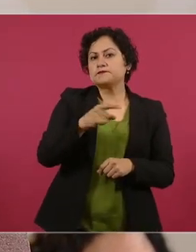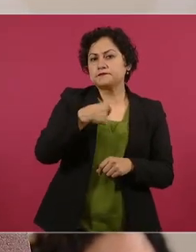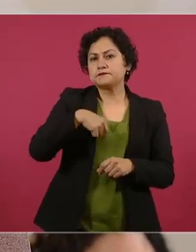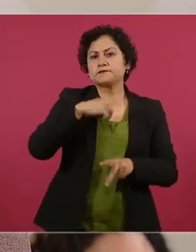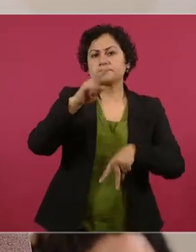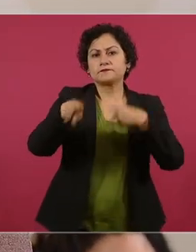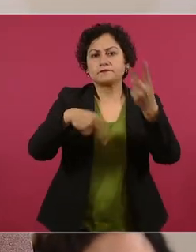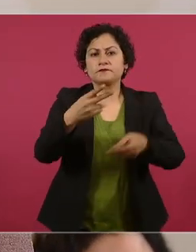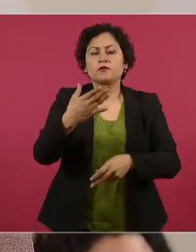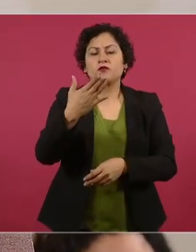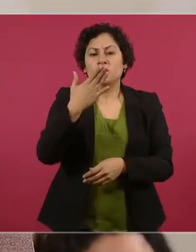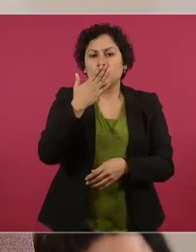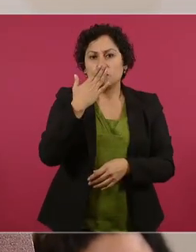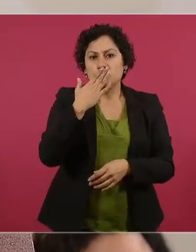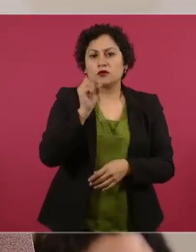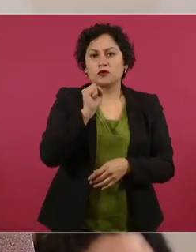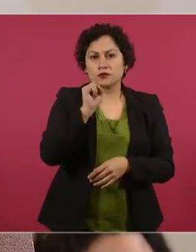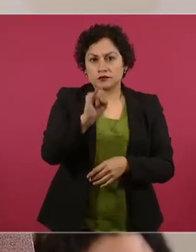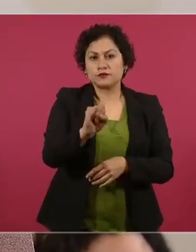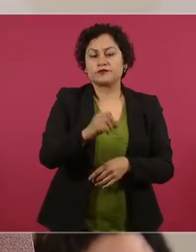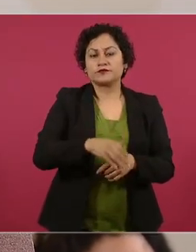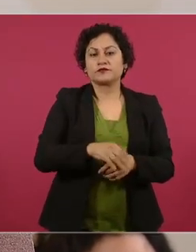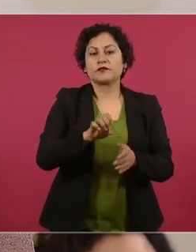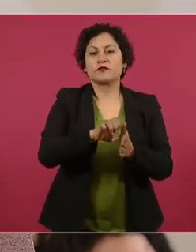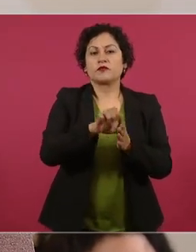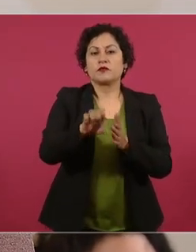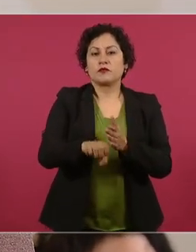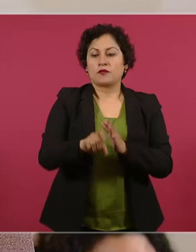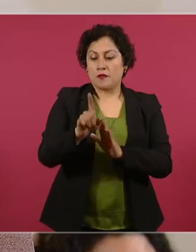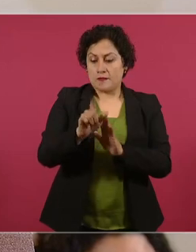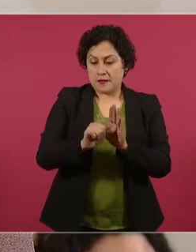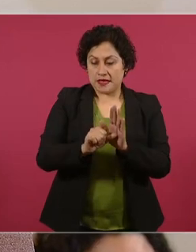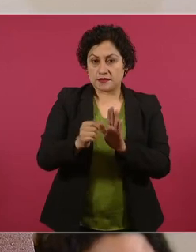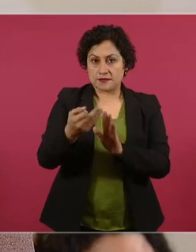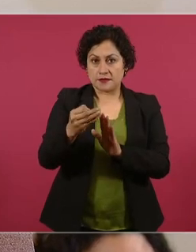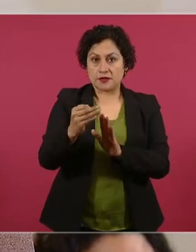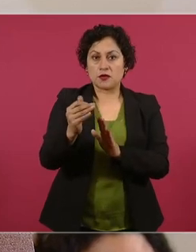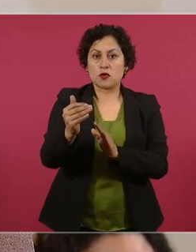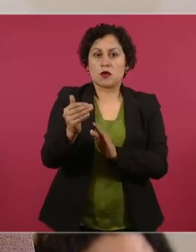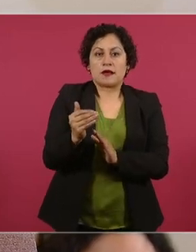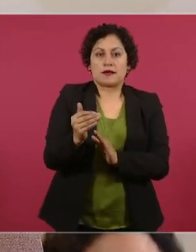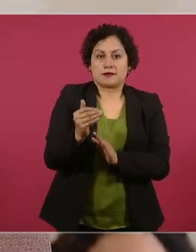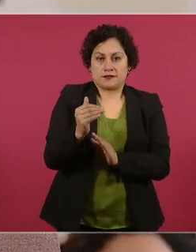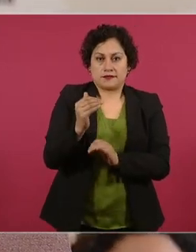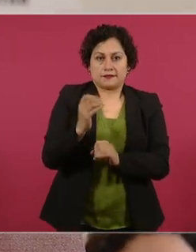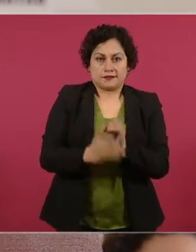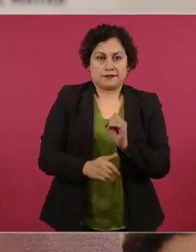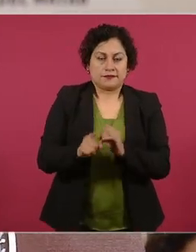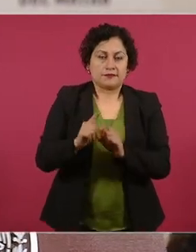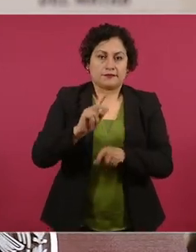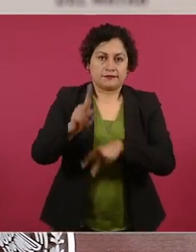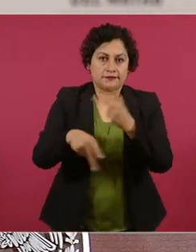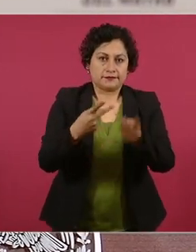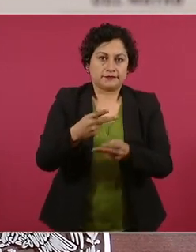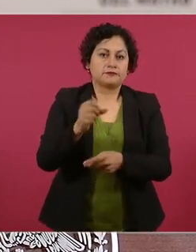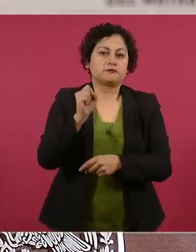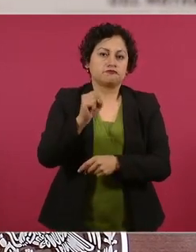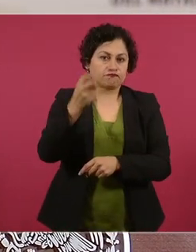antes de que concluya el mes, vamos a hacer una gira